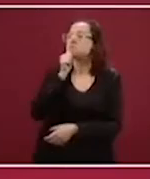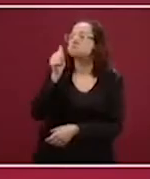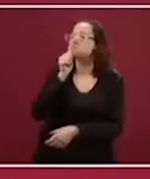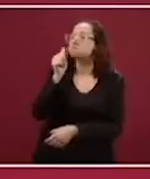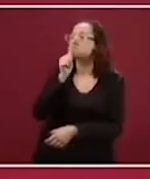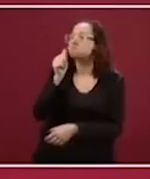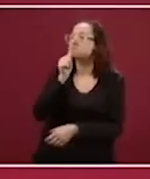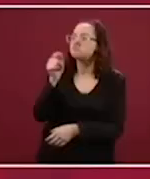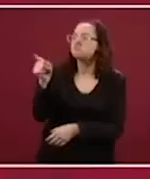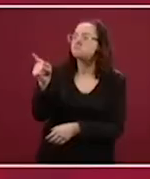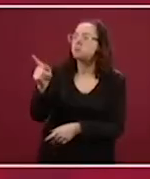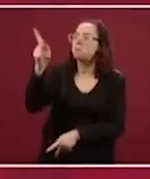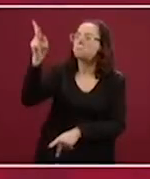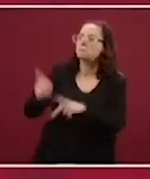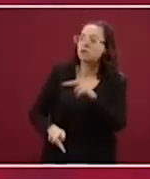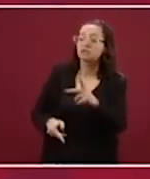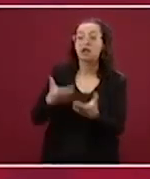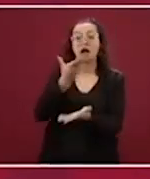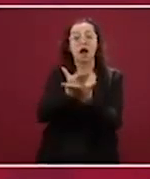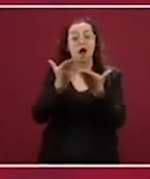requerir,